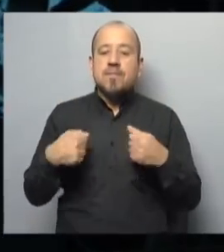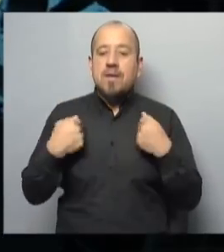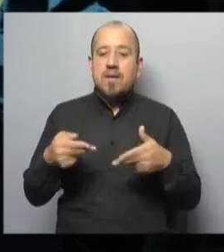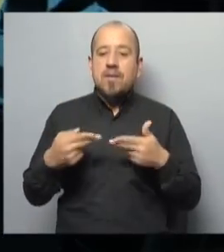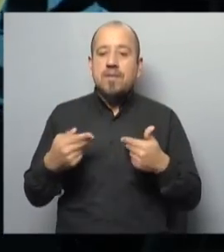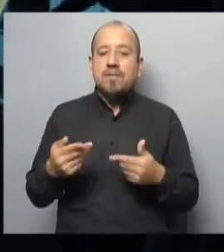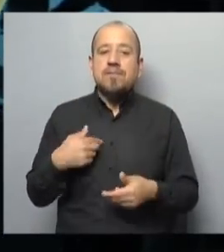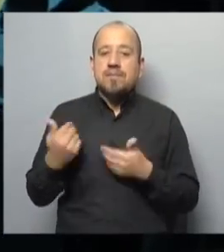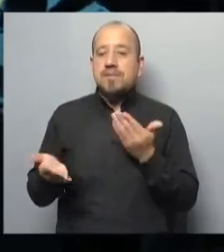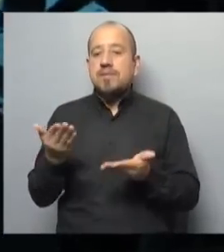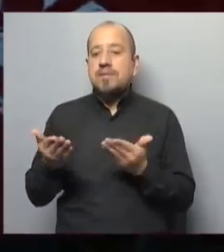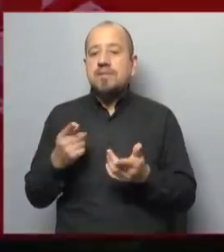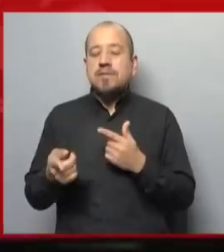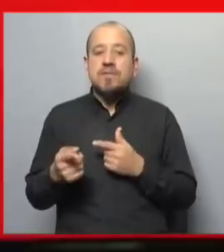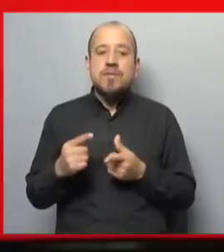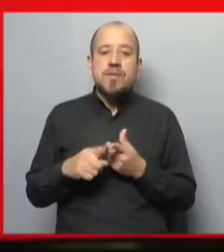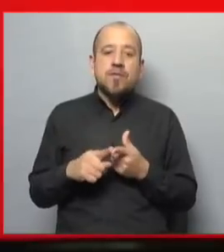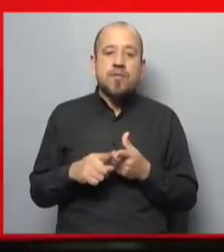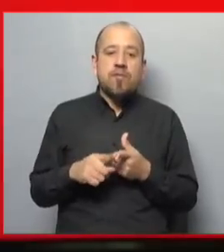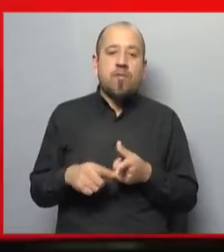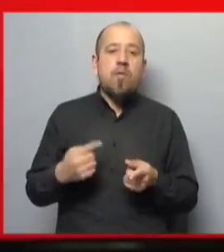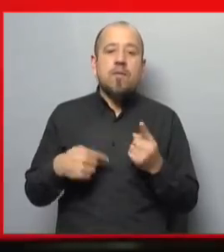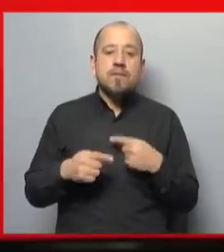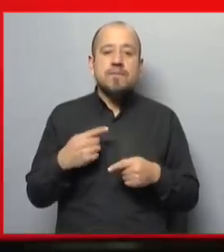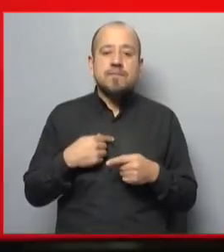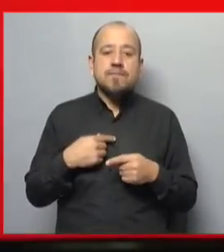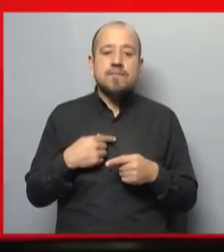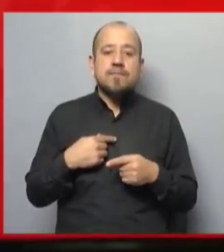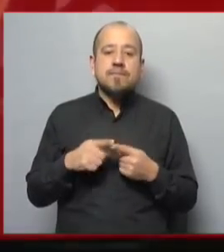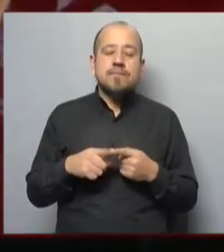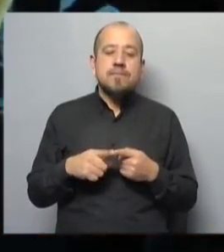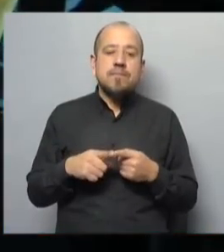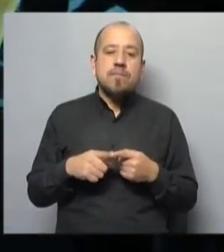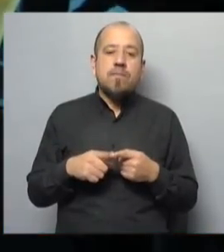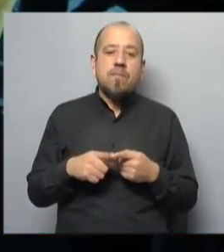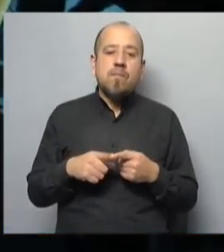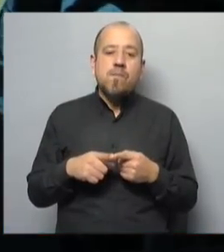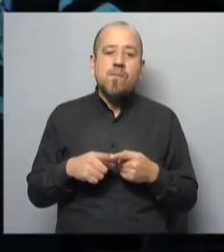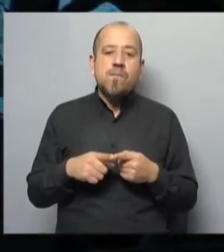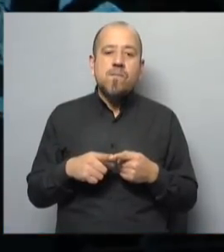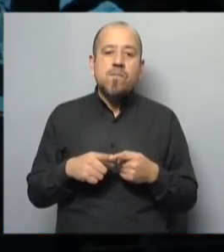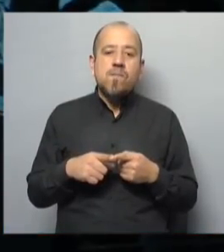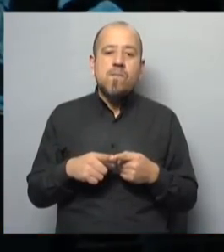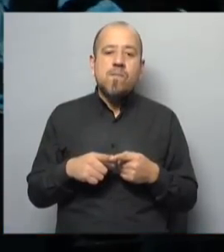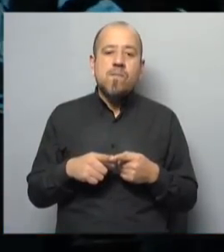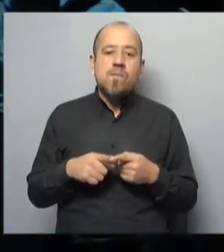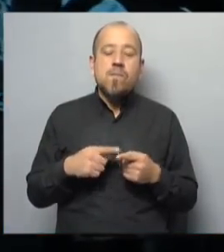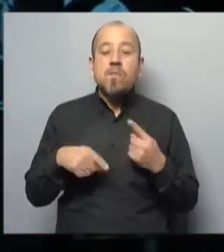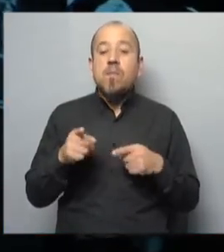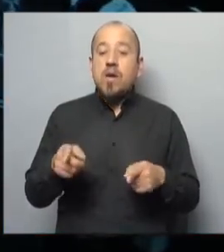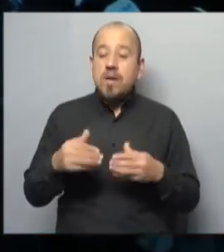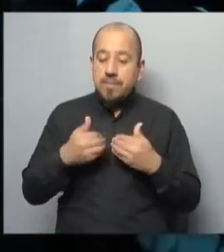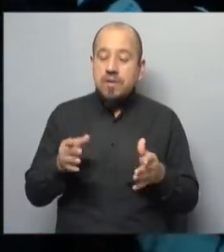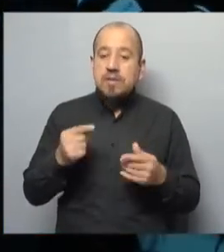que equilibre el equipo y bueno y tu carrera futbolista